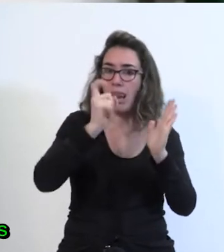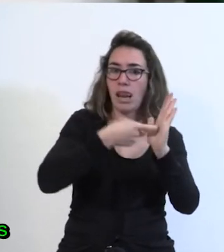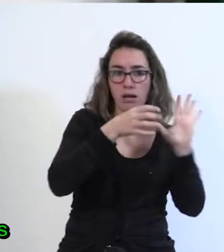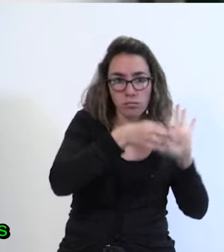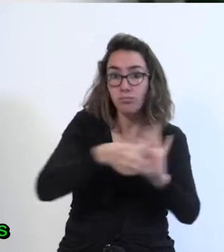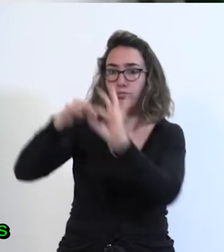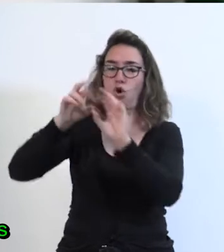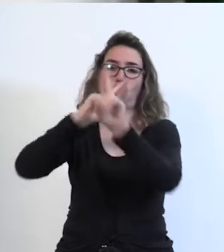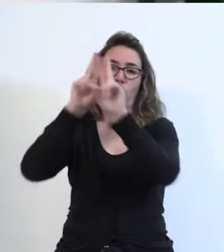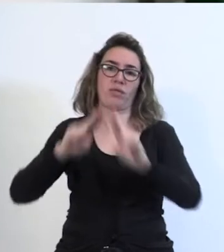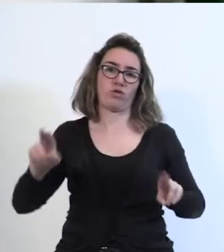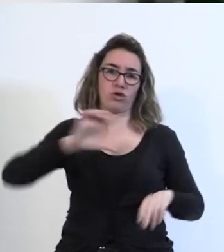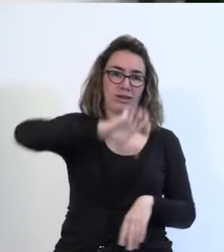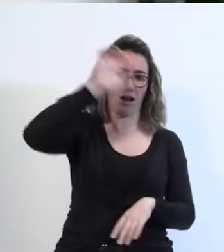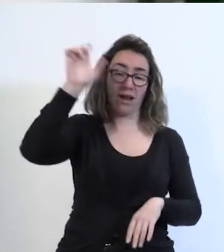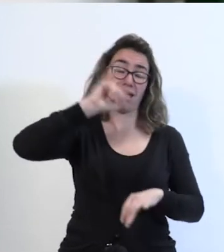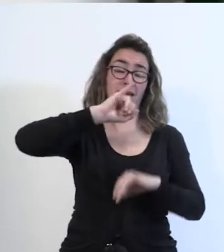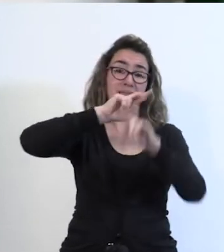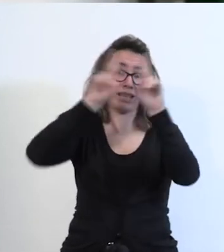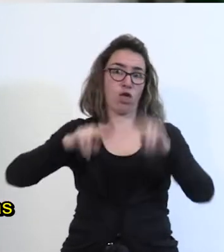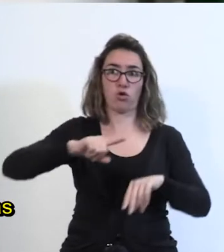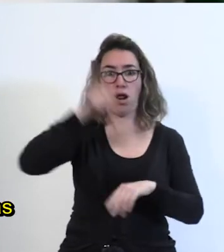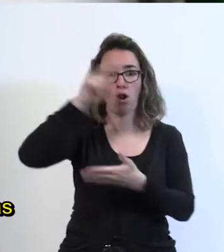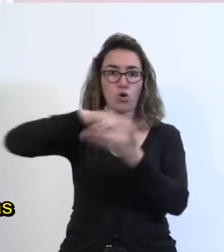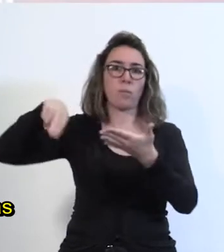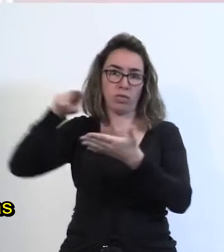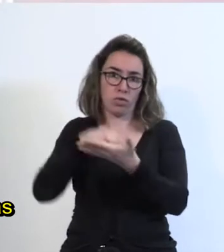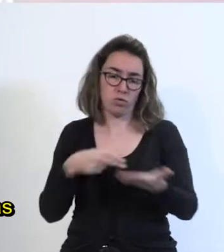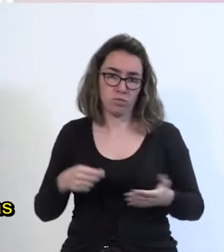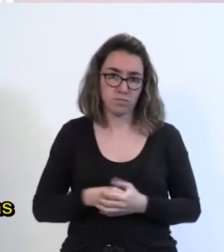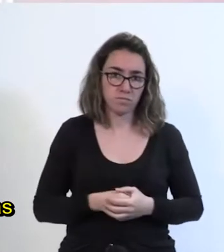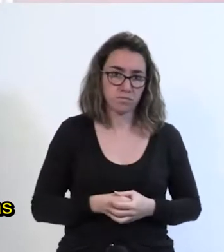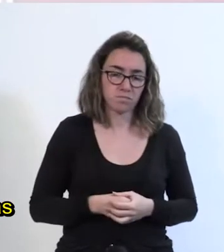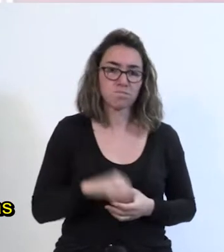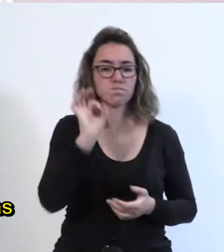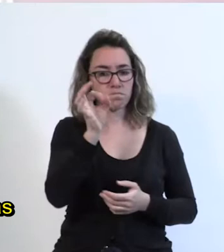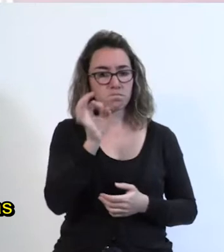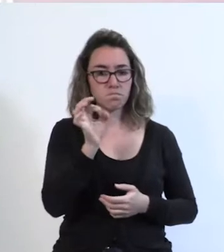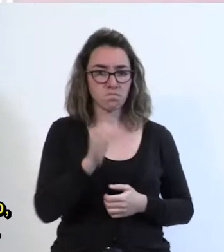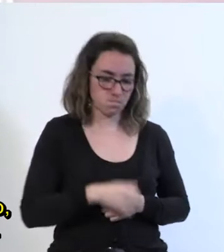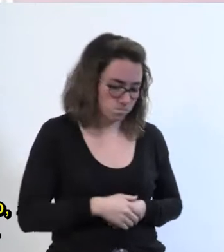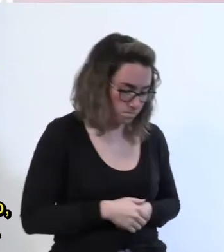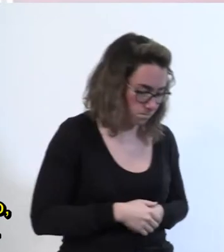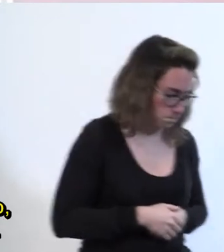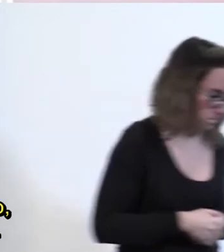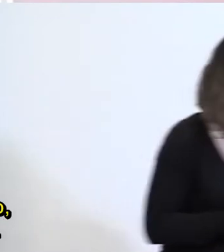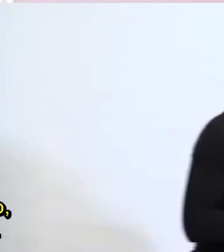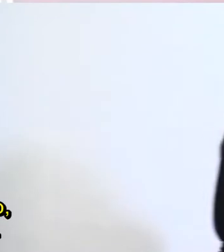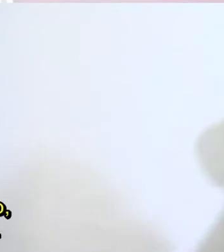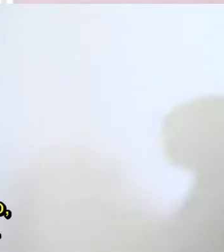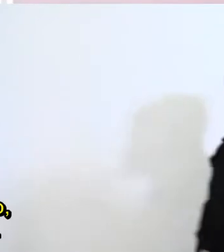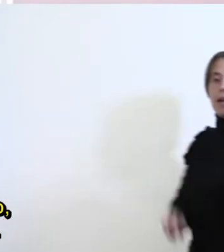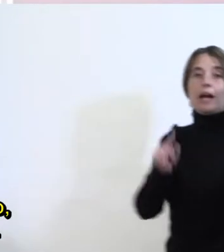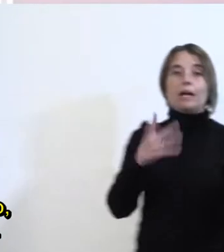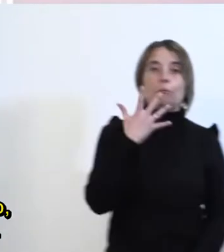convenciones internacionales de derechos de las mujeres. Claro, mencionas las herramientas jurídicas y legales. A mí me gustaría, Morena, en este